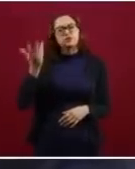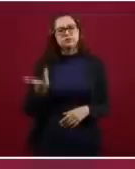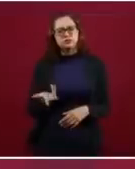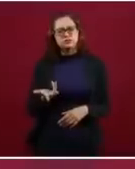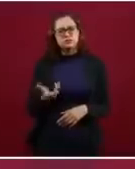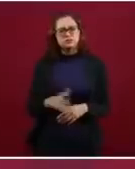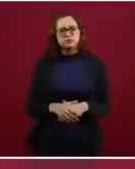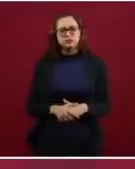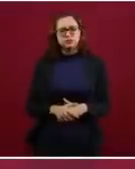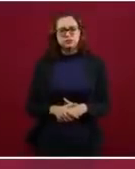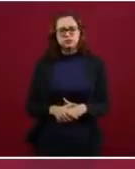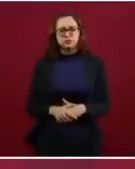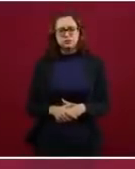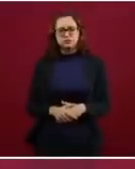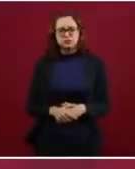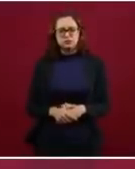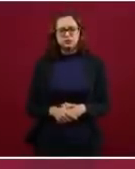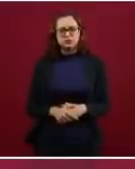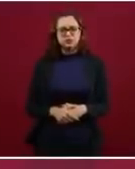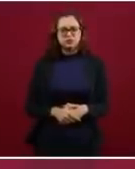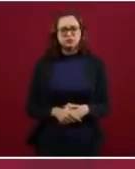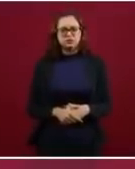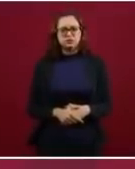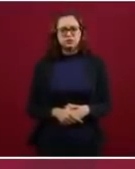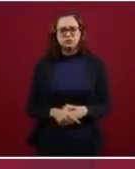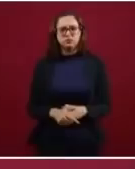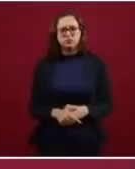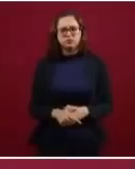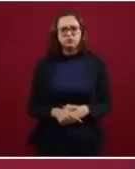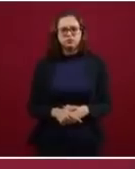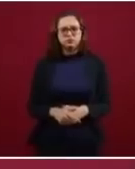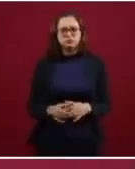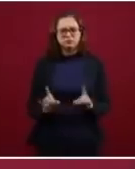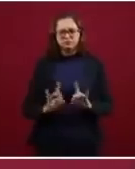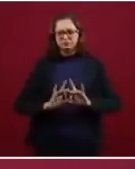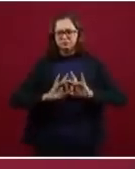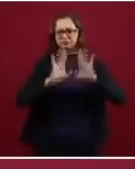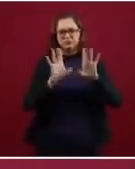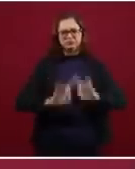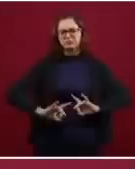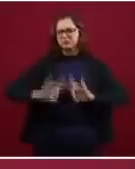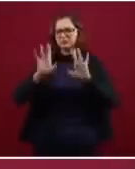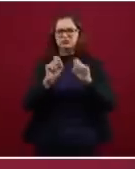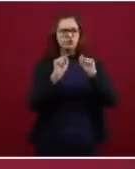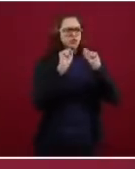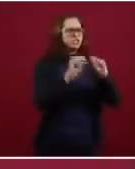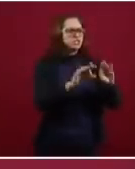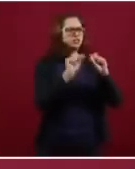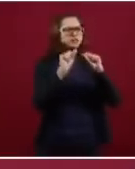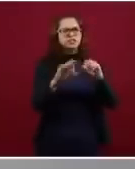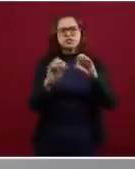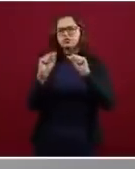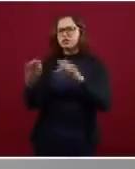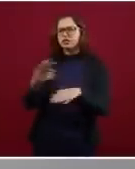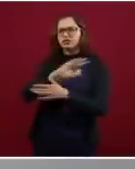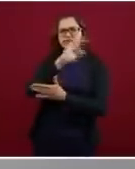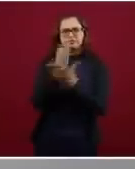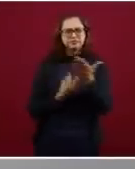de cómo empezaron a proliferar despachos